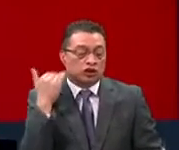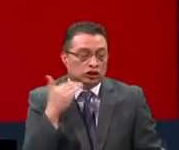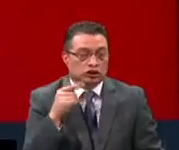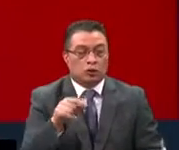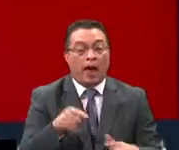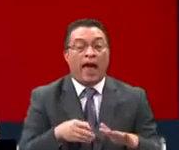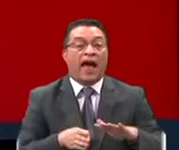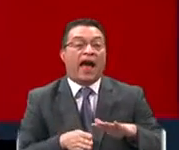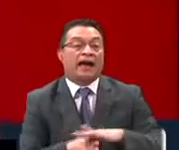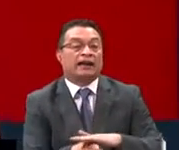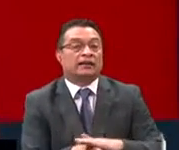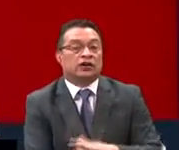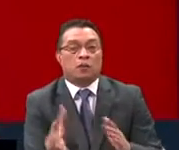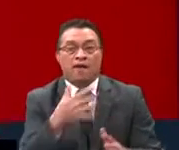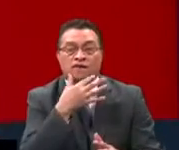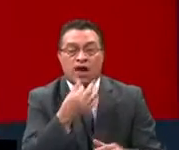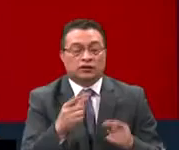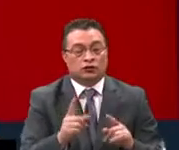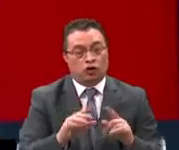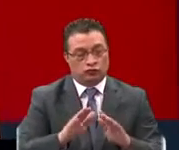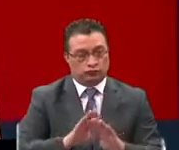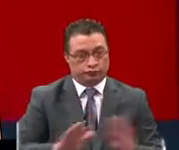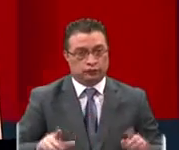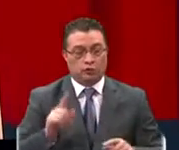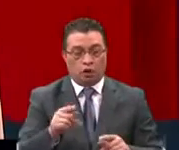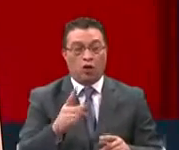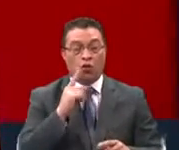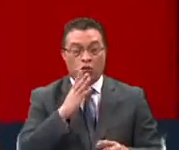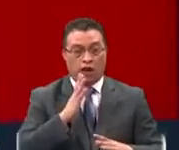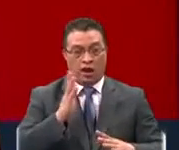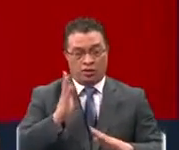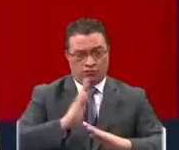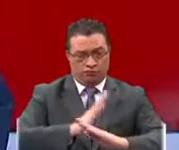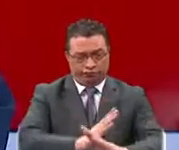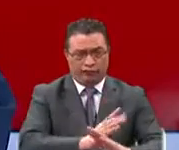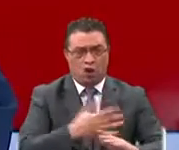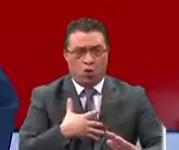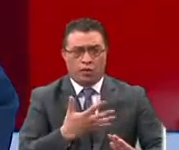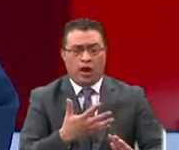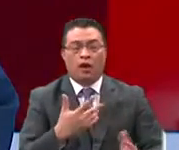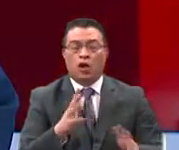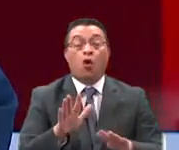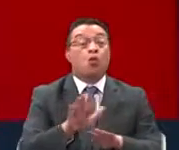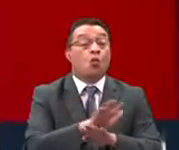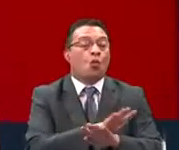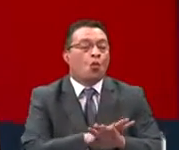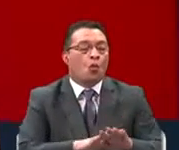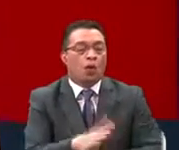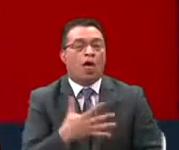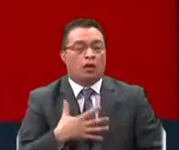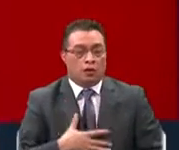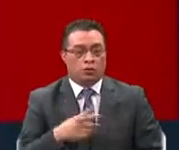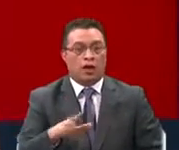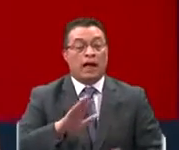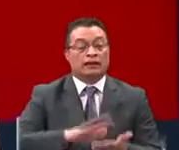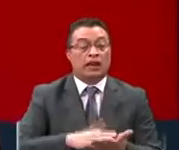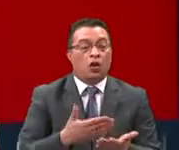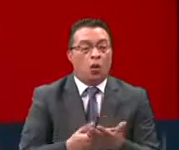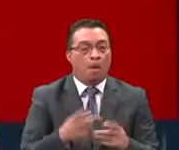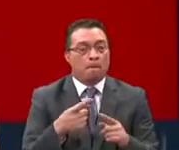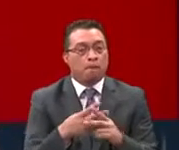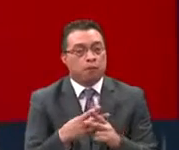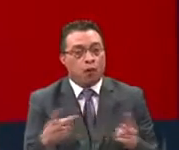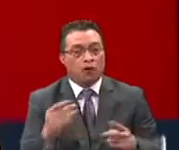de acceso a la marihuana. ¿Pero es un foco restrictivo el que quiere plantear el gobierno? Es un foco de cuidado a la salud pública, es un